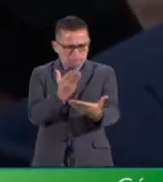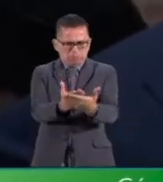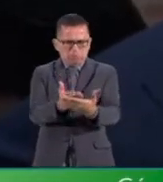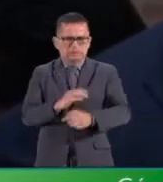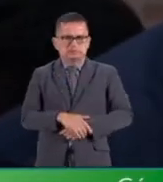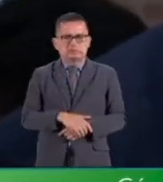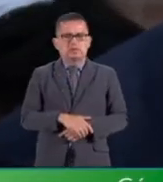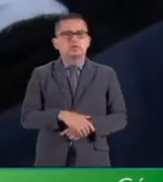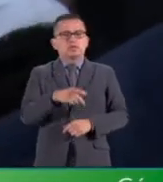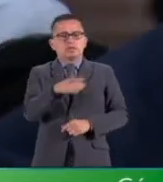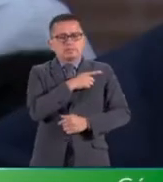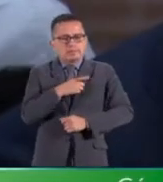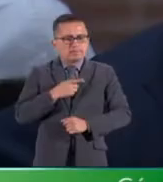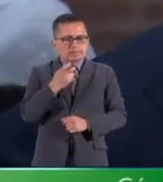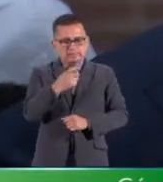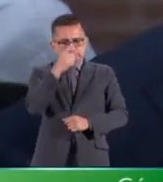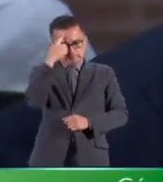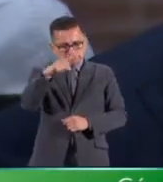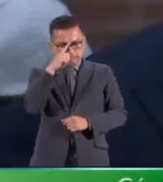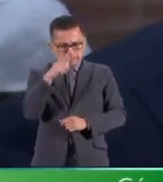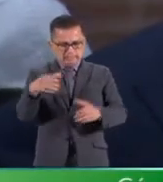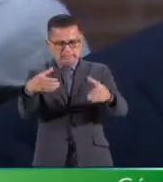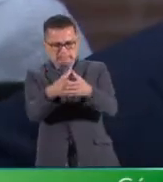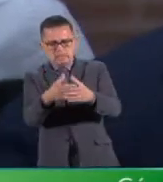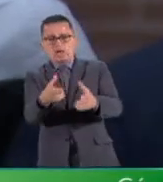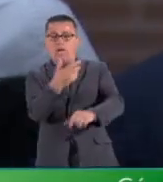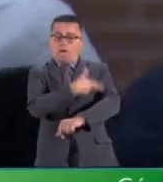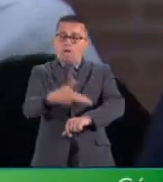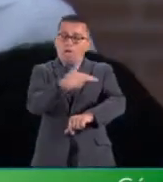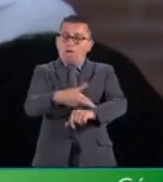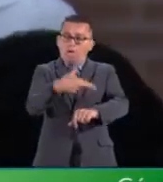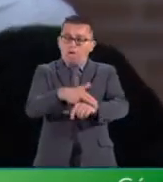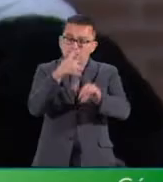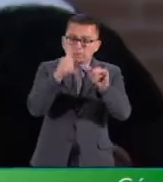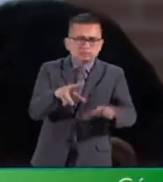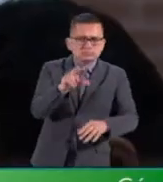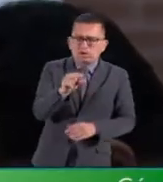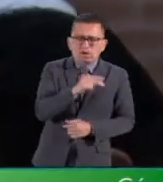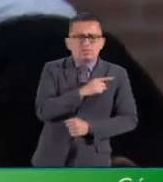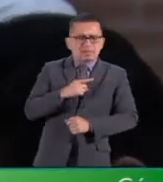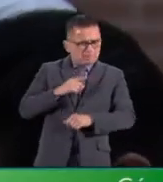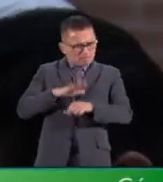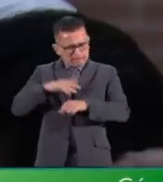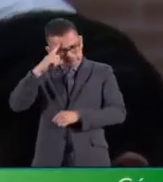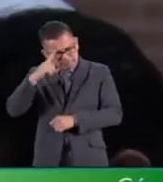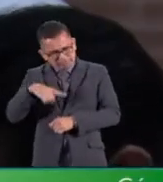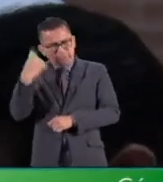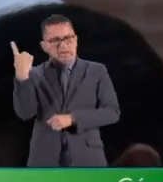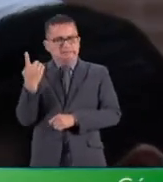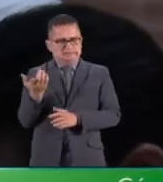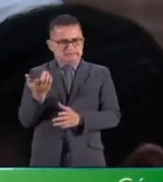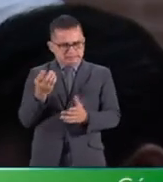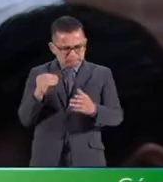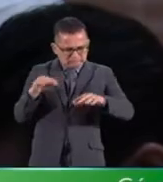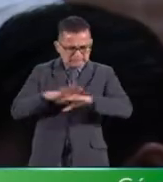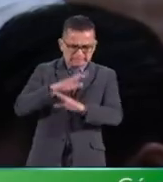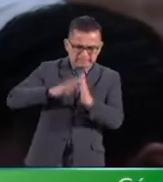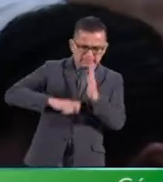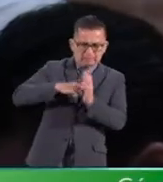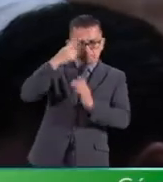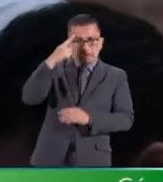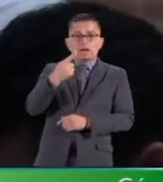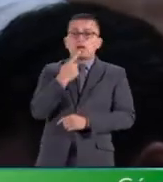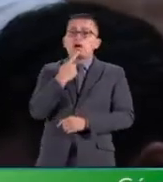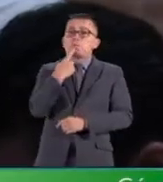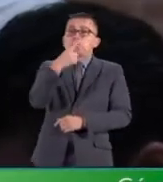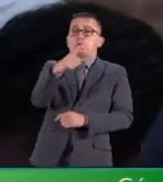jurídicos excesivos y facilitando, volviendo más sencillo el juicio de amparo para que sea accesible para todos y no solo